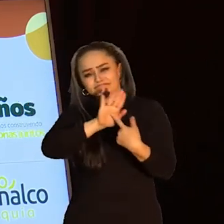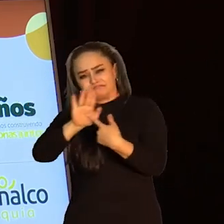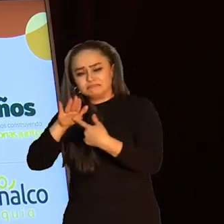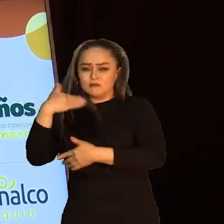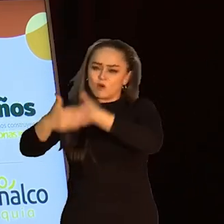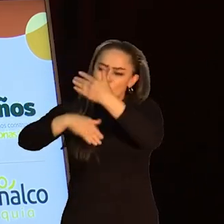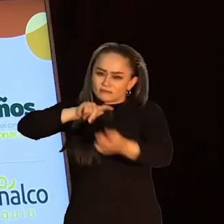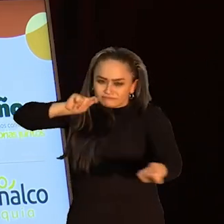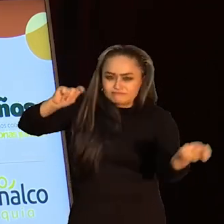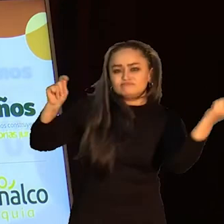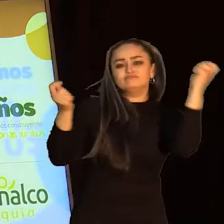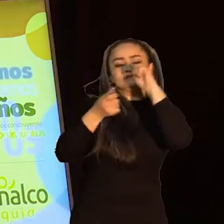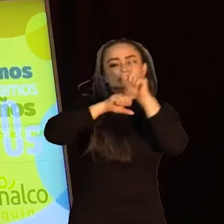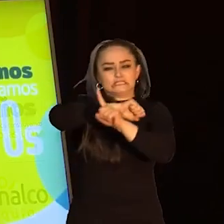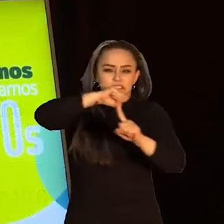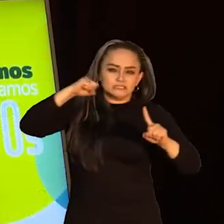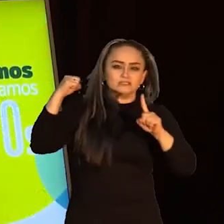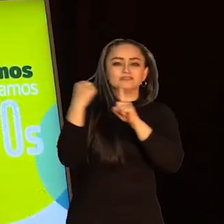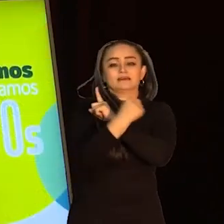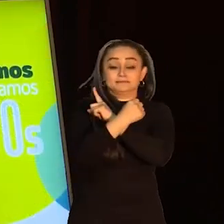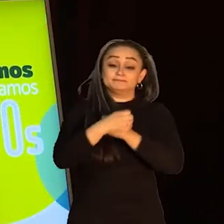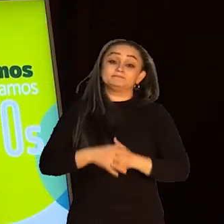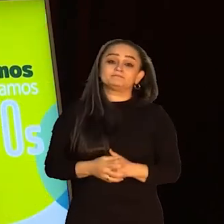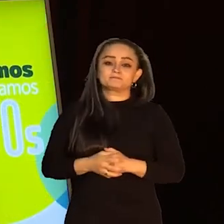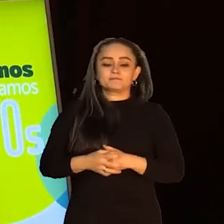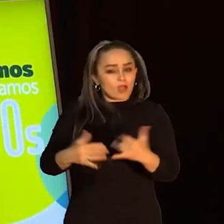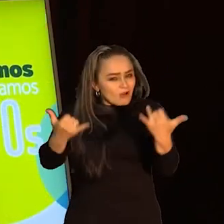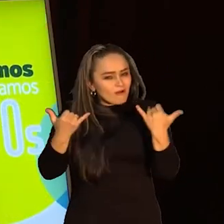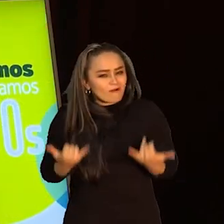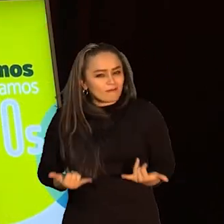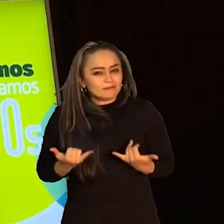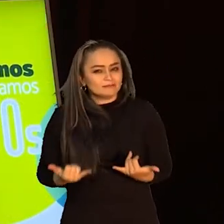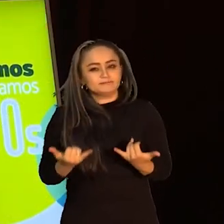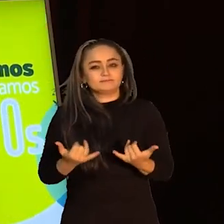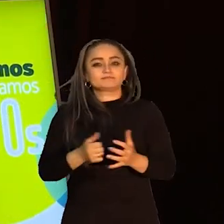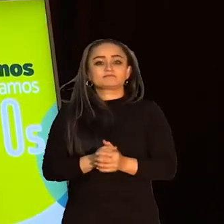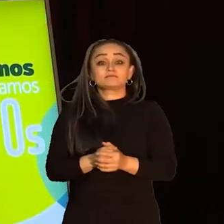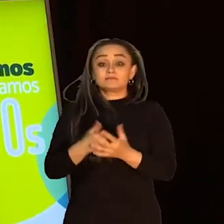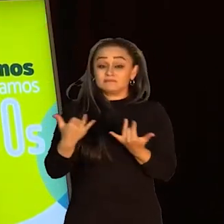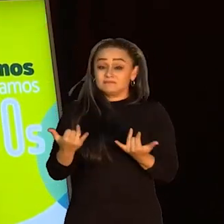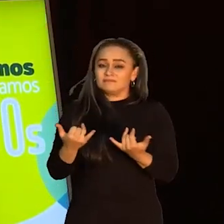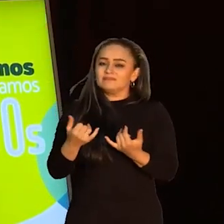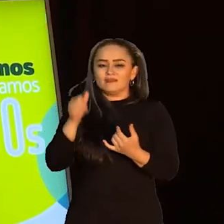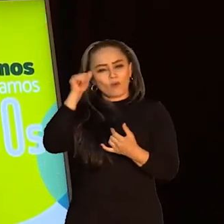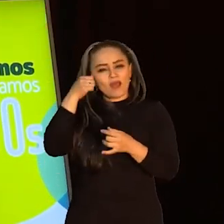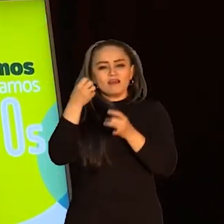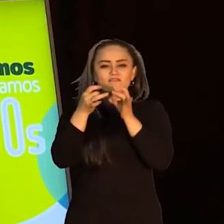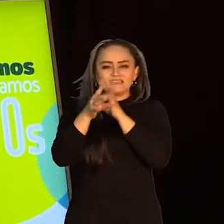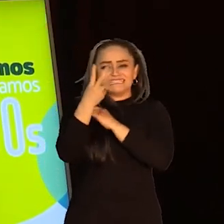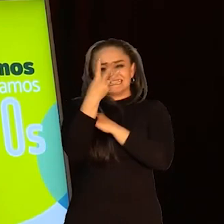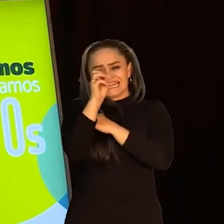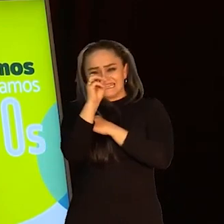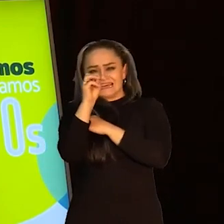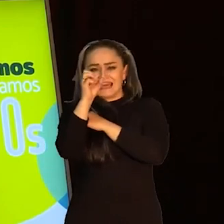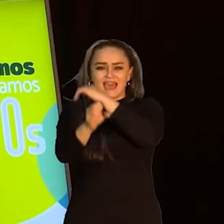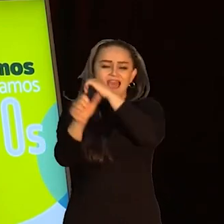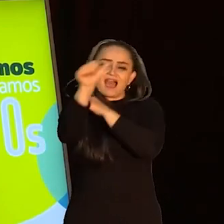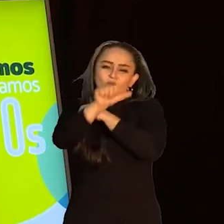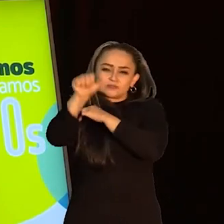paso con la transformación social. Hoy, un 30 de agosto de